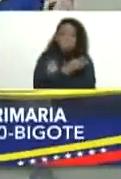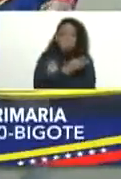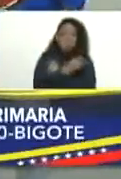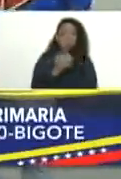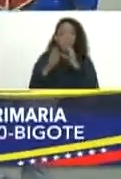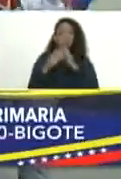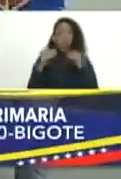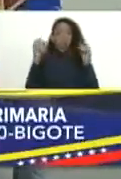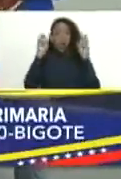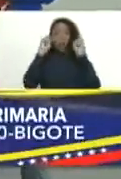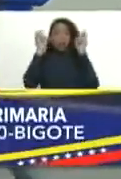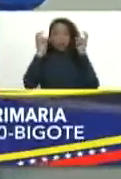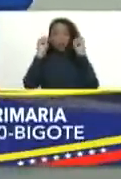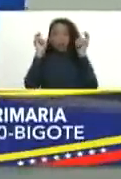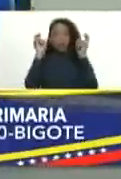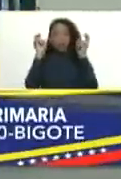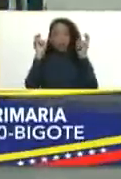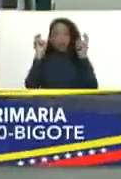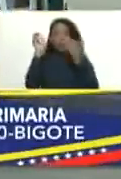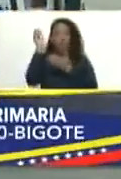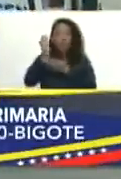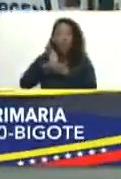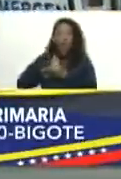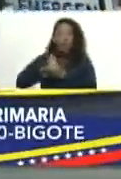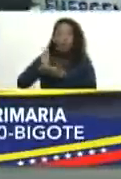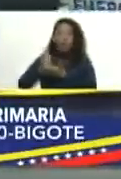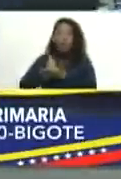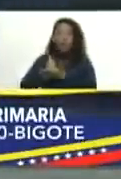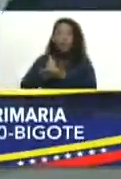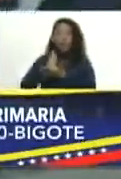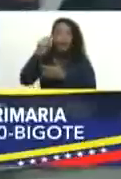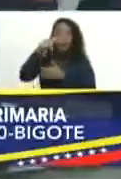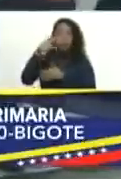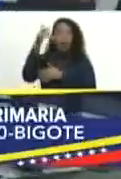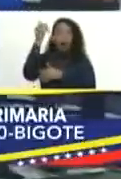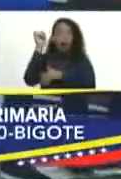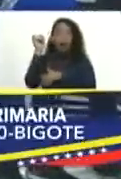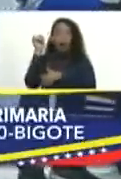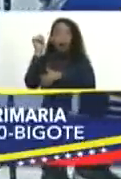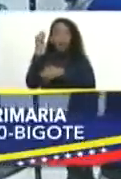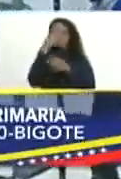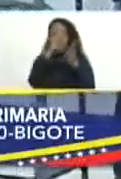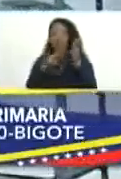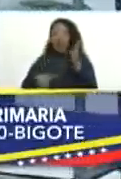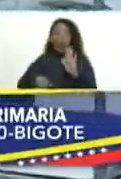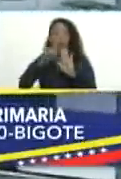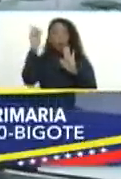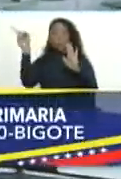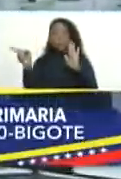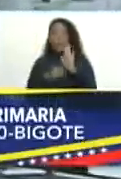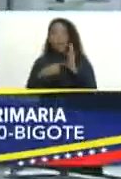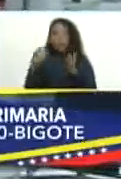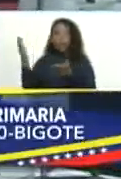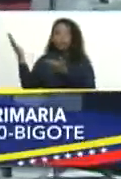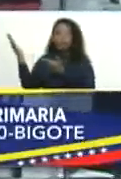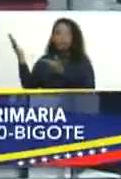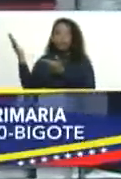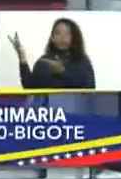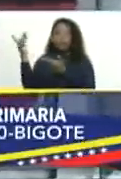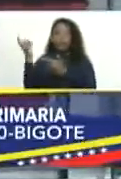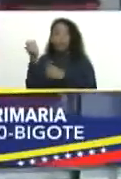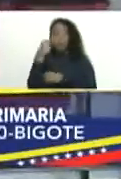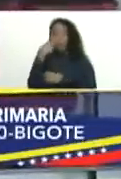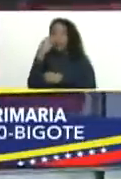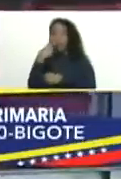parte de farmacia. Aquí tenemos todo el equipamiento, los insumos, los medicamentos,